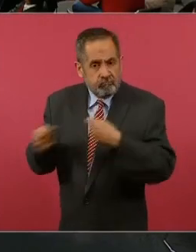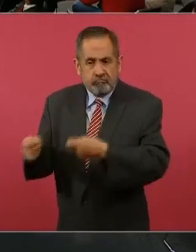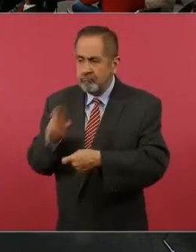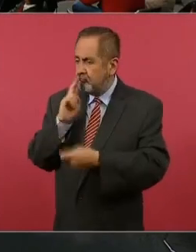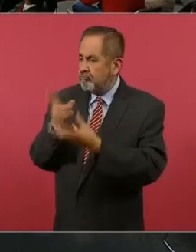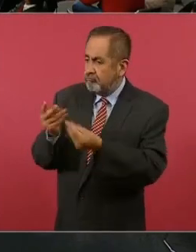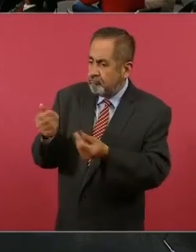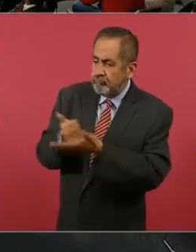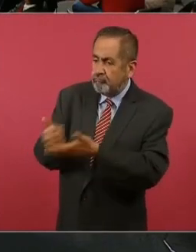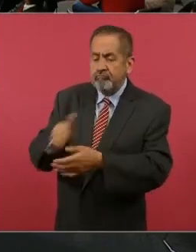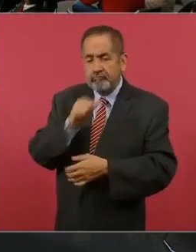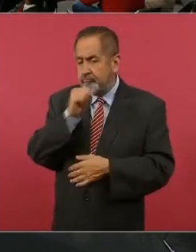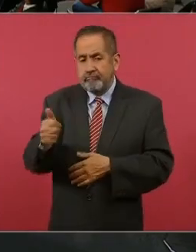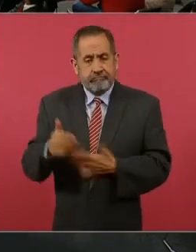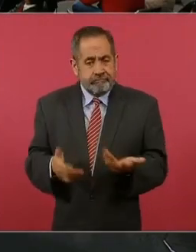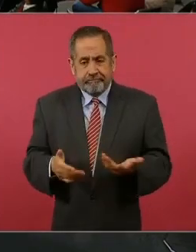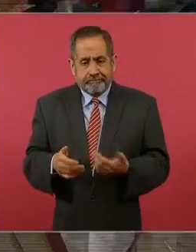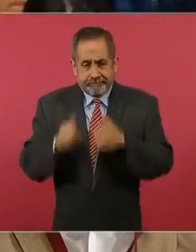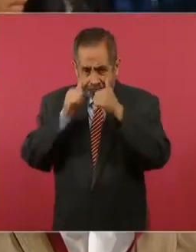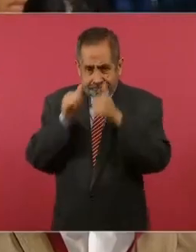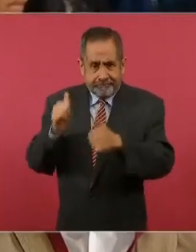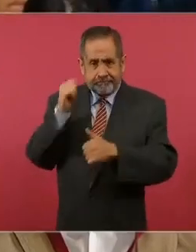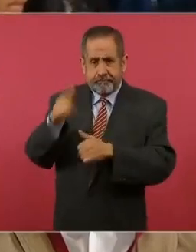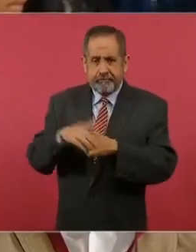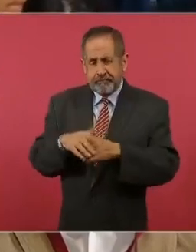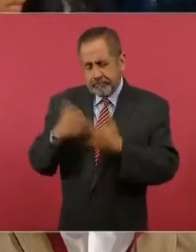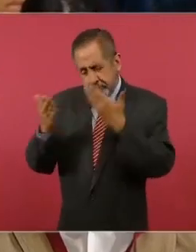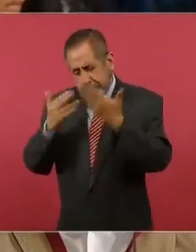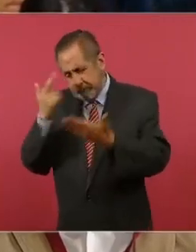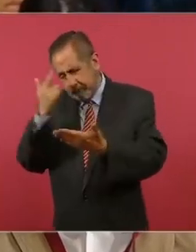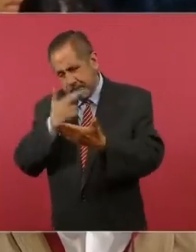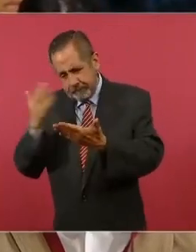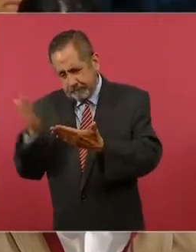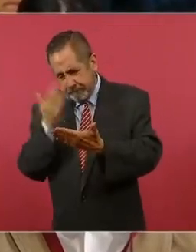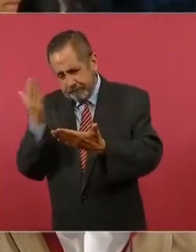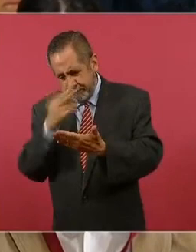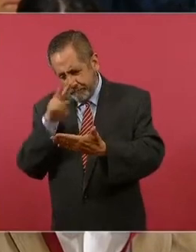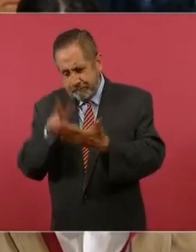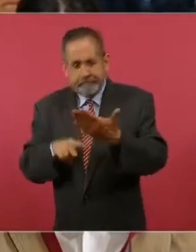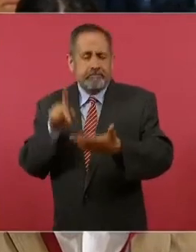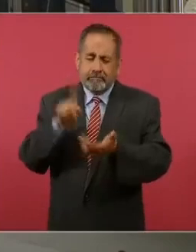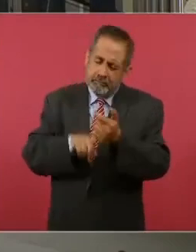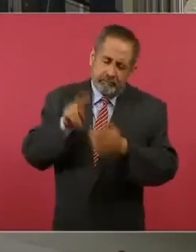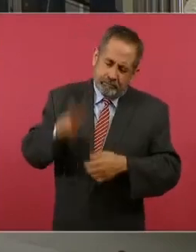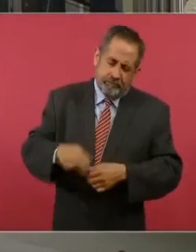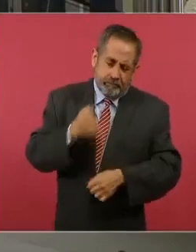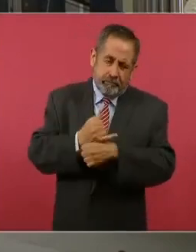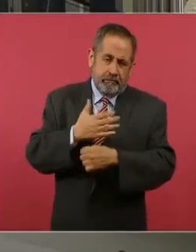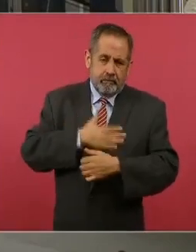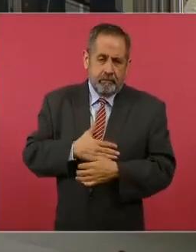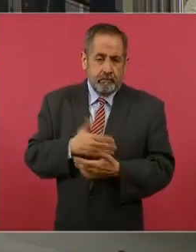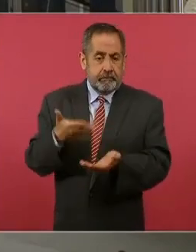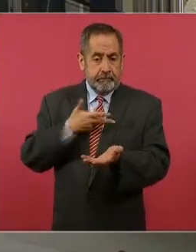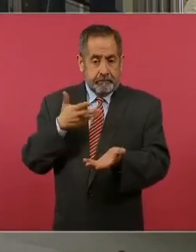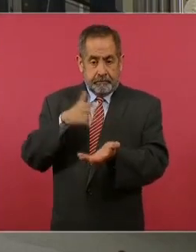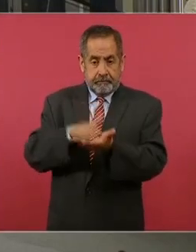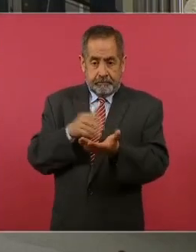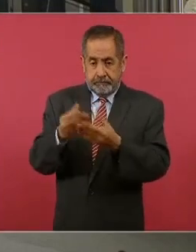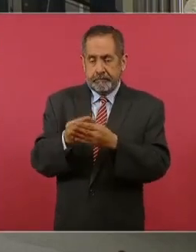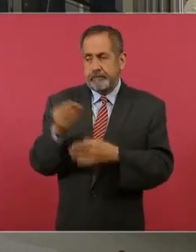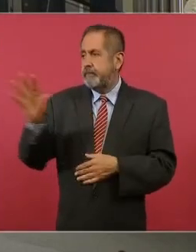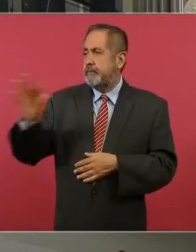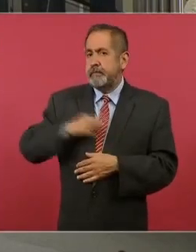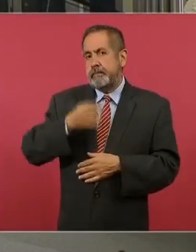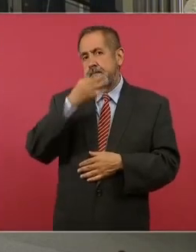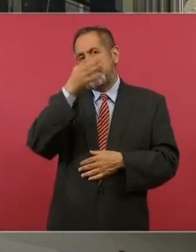ha recibido ni siquiera la atención y que revisen los papeles para que se den cuenta que es una injusticia. Es por eso que traemos esta denuncia,